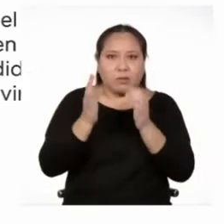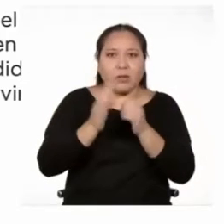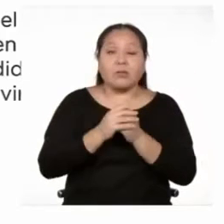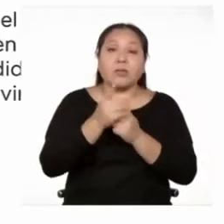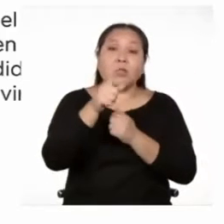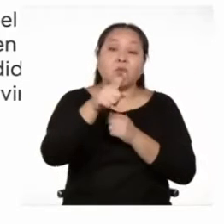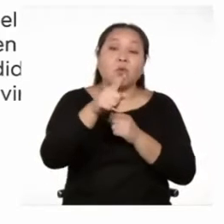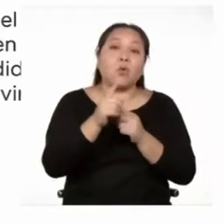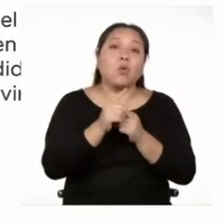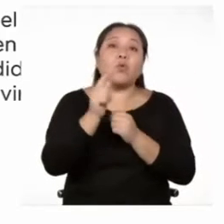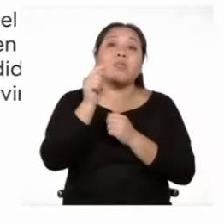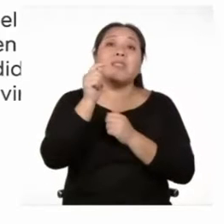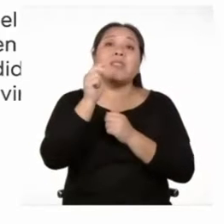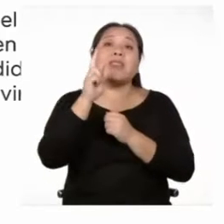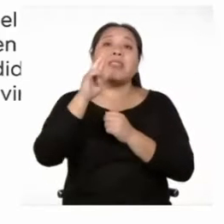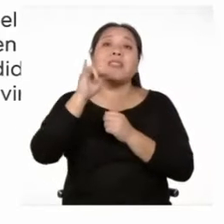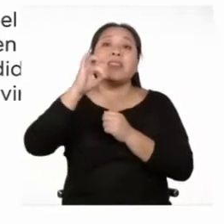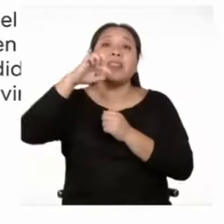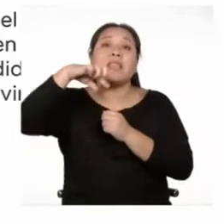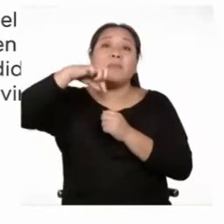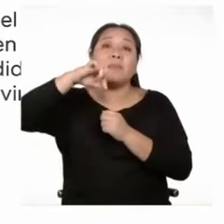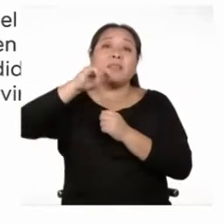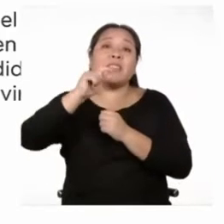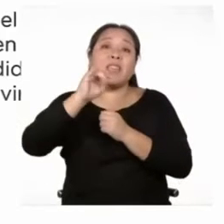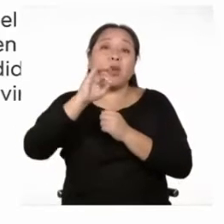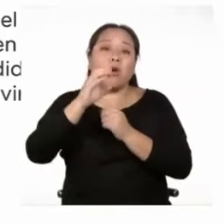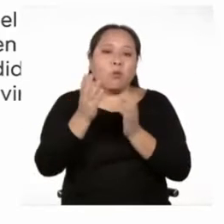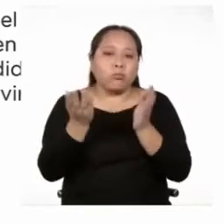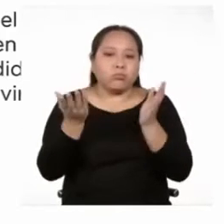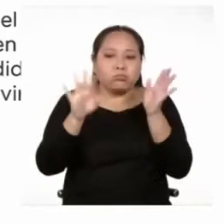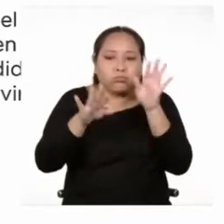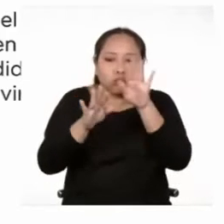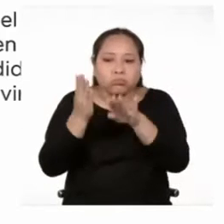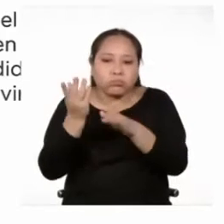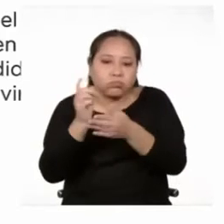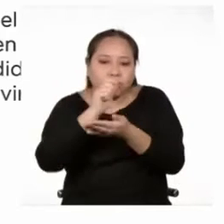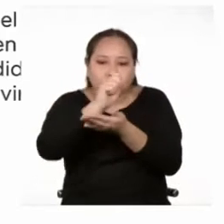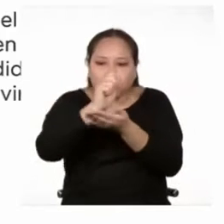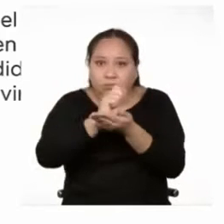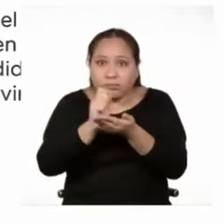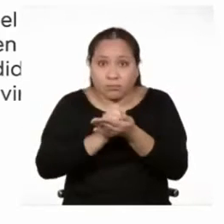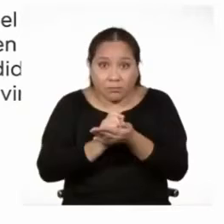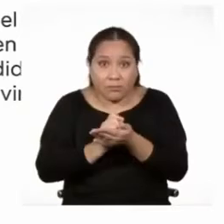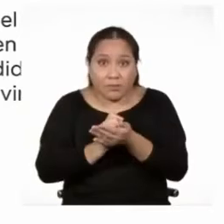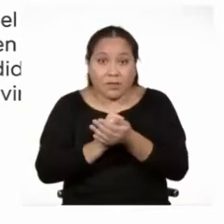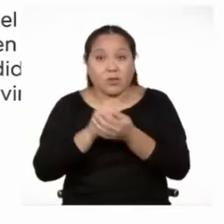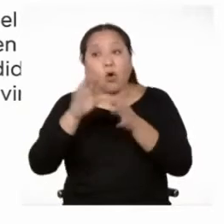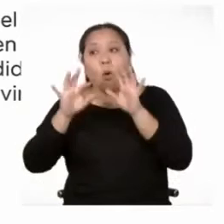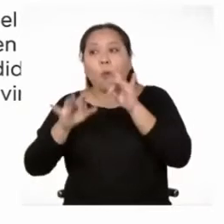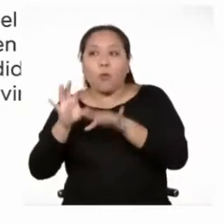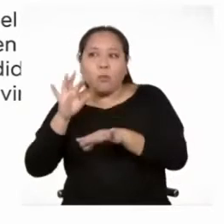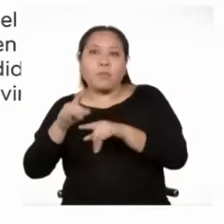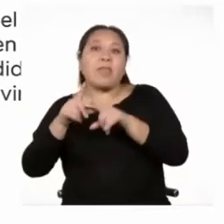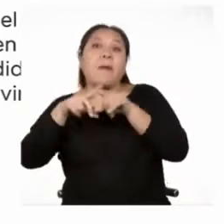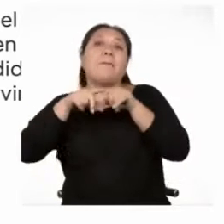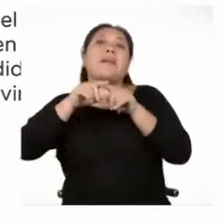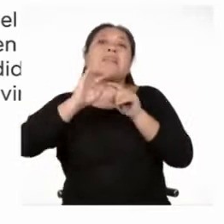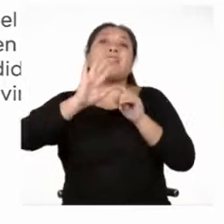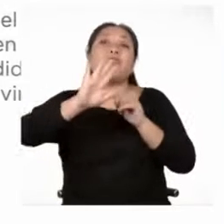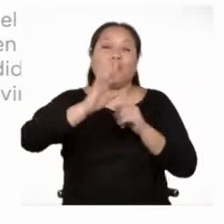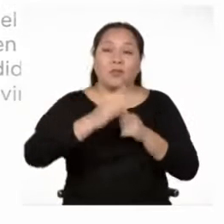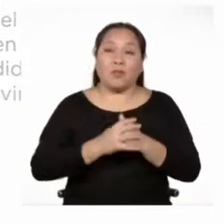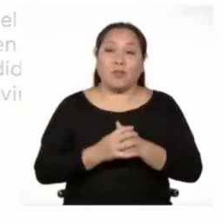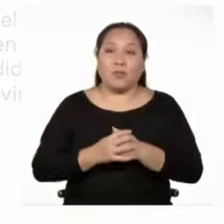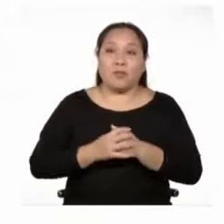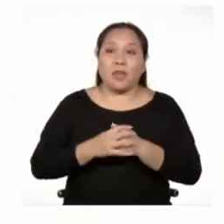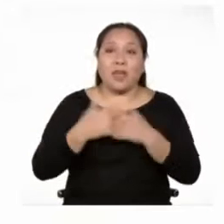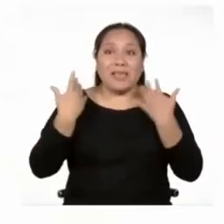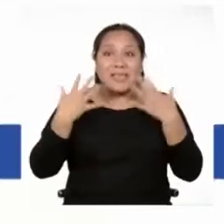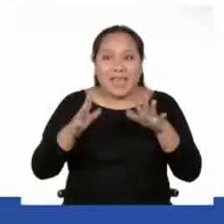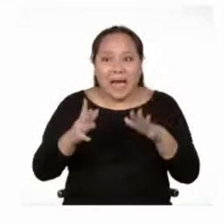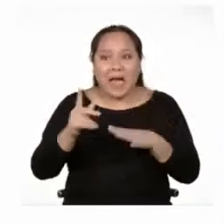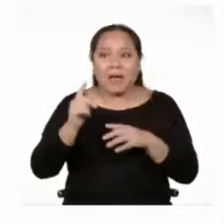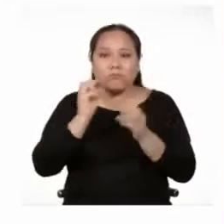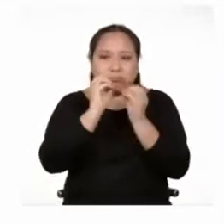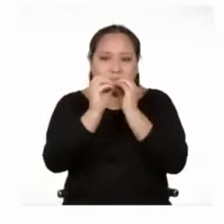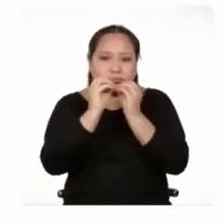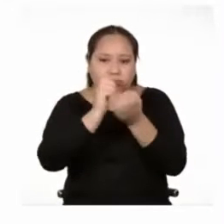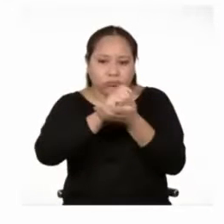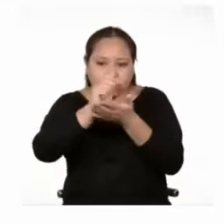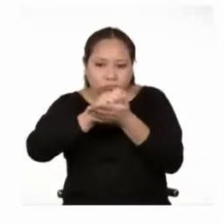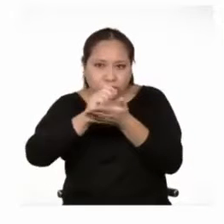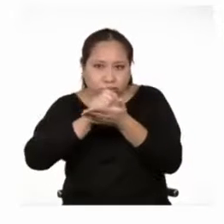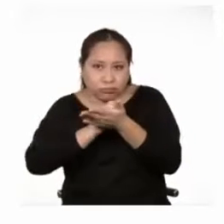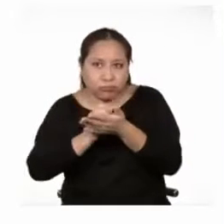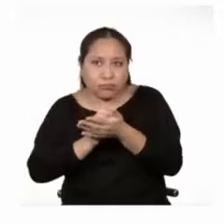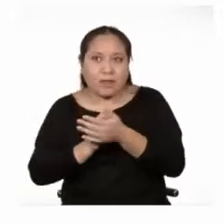el soporte es virtual, de igual modo, tienes que elegirlo. Una vez terminada la textualización, es momento de la corrección,